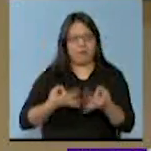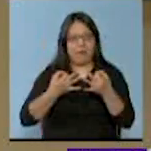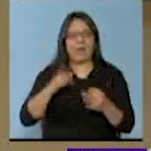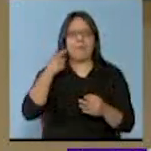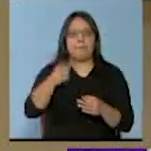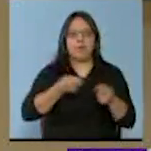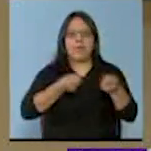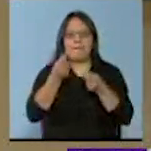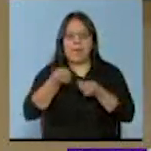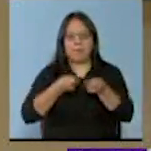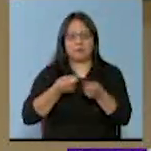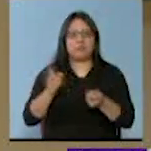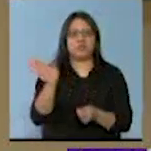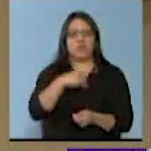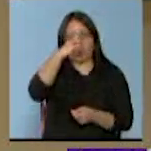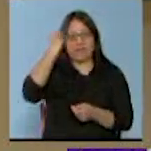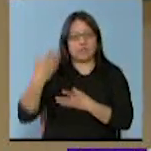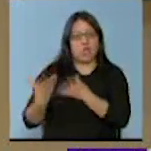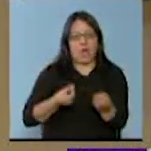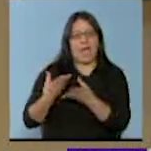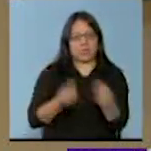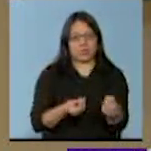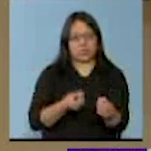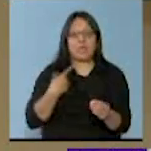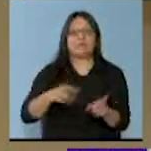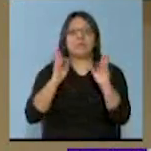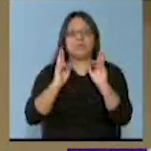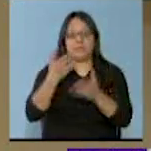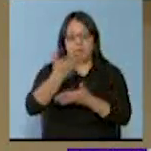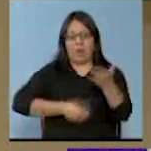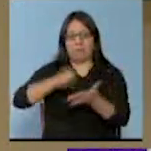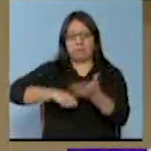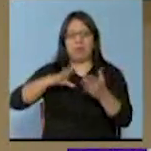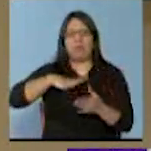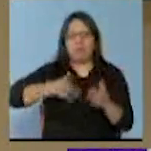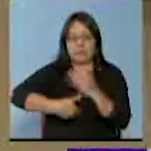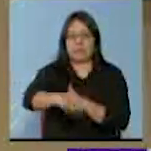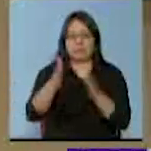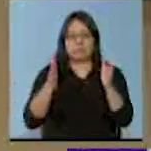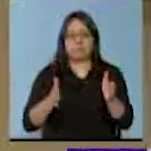Nación. Como decías, hasta el final se espera entonces la licitación del otro tramo.